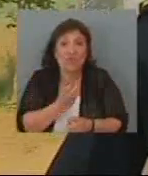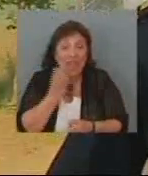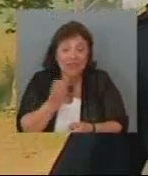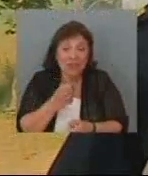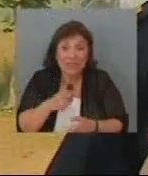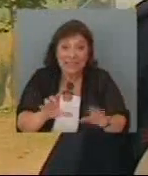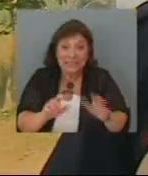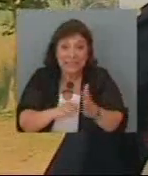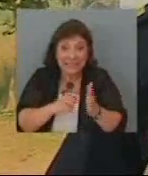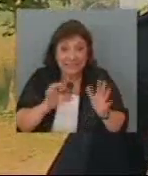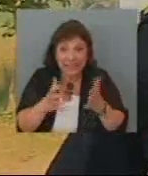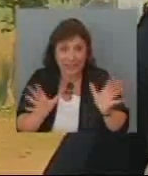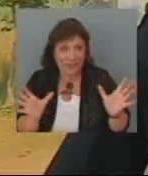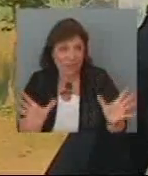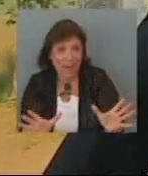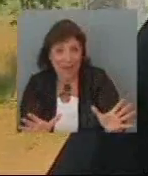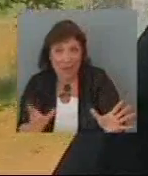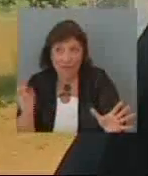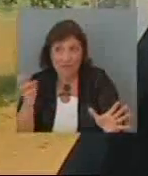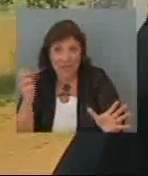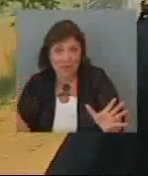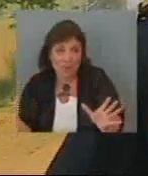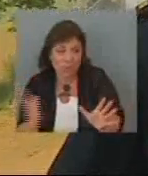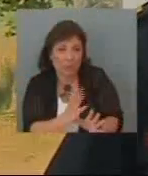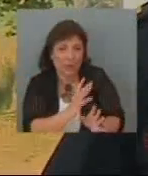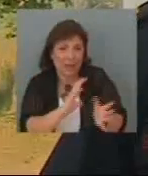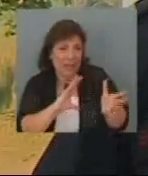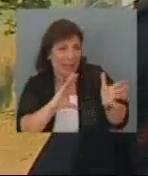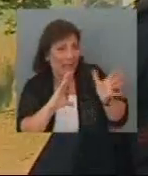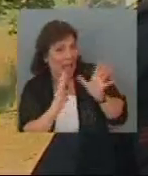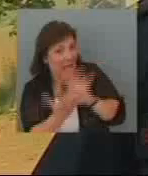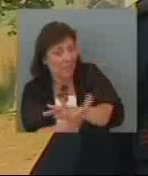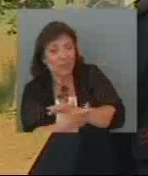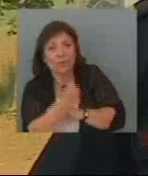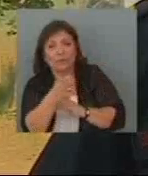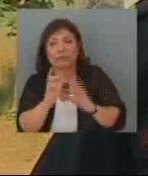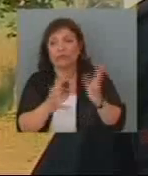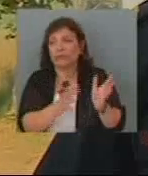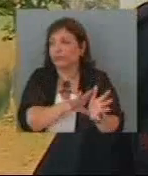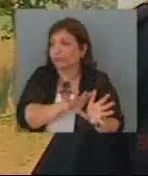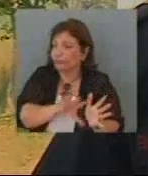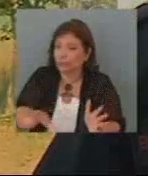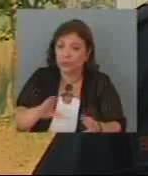incendio en un momento estaba controlado y la incidencia del cambio de viento, bueno,